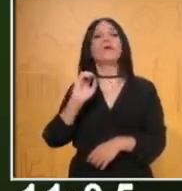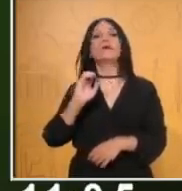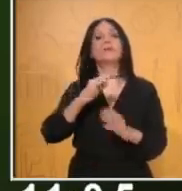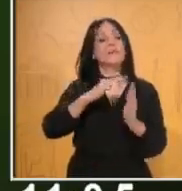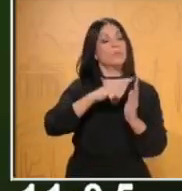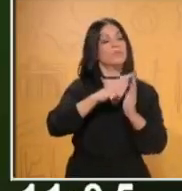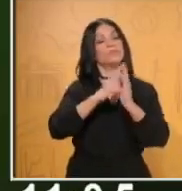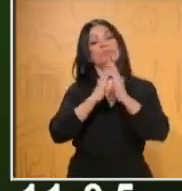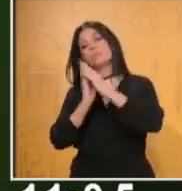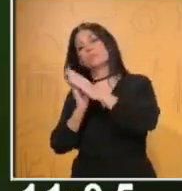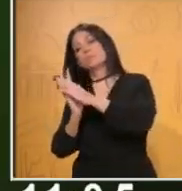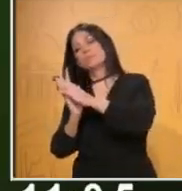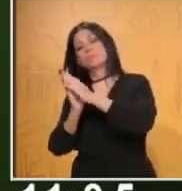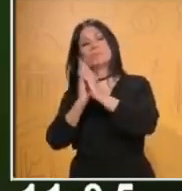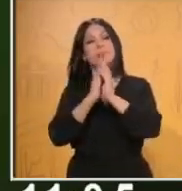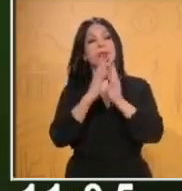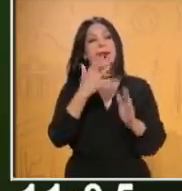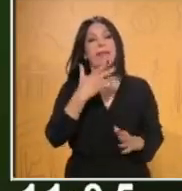figura,